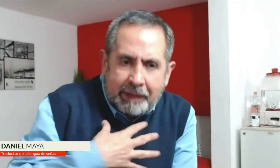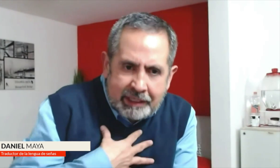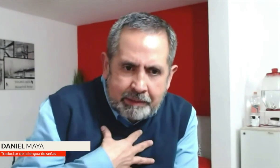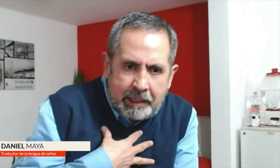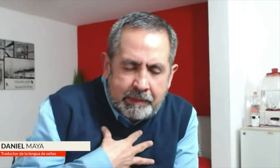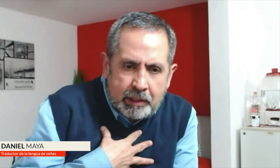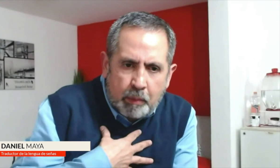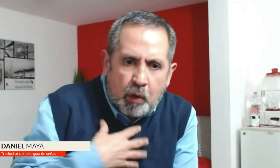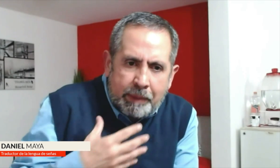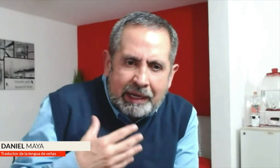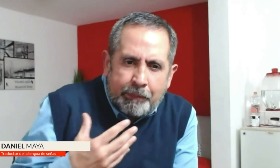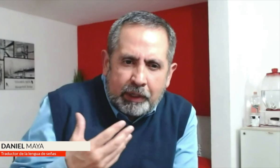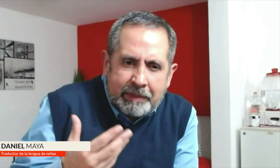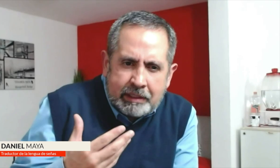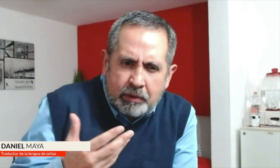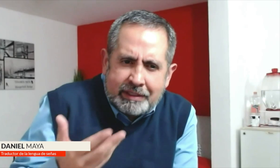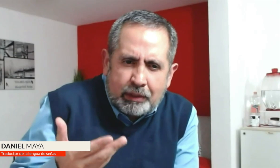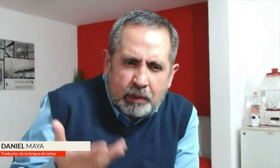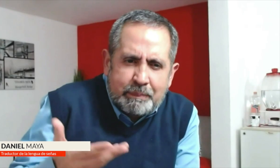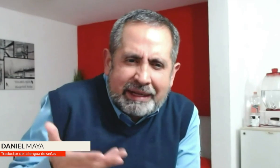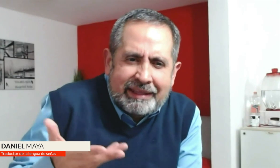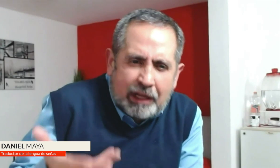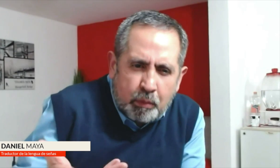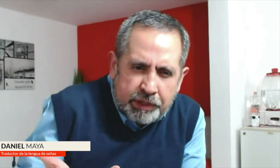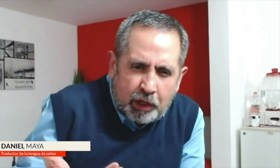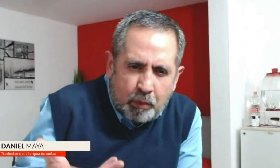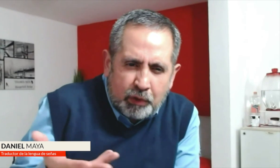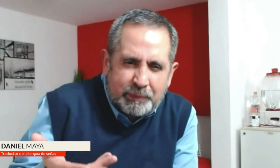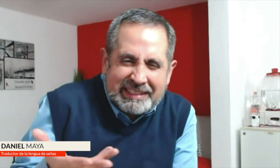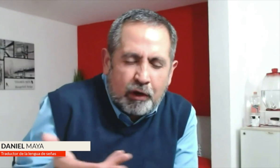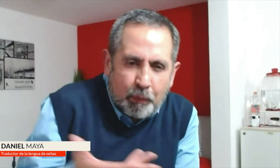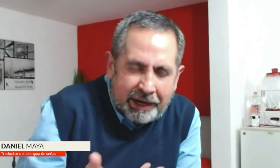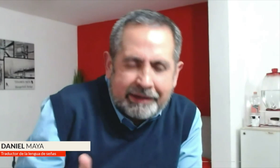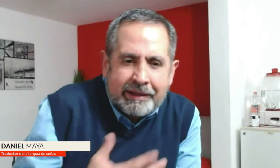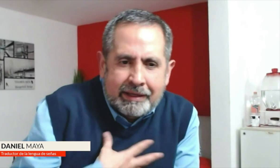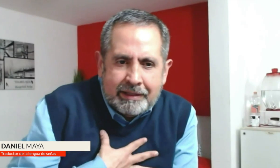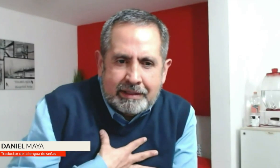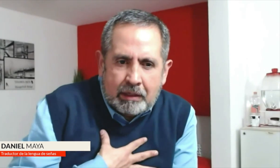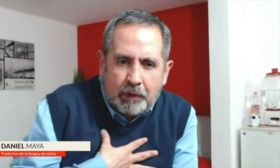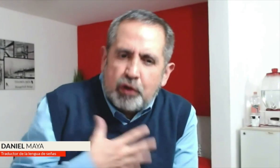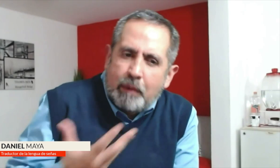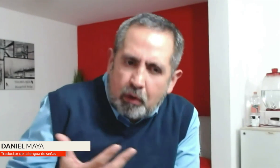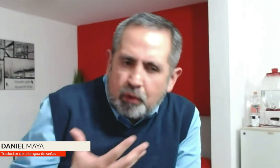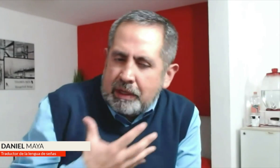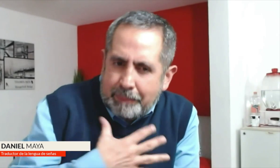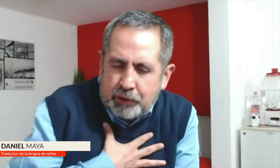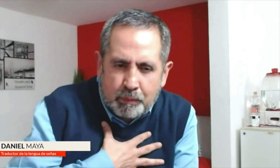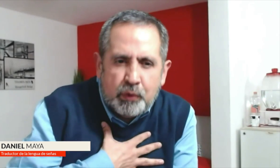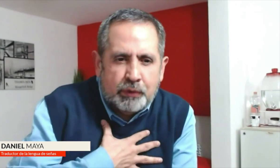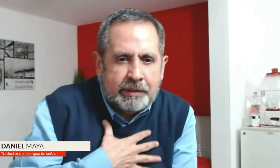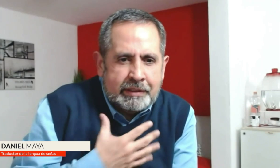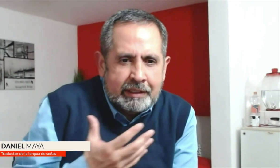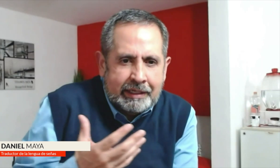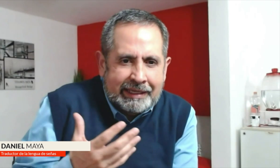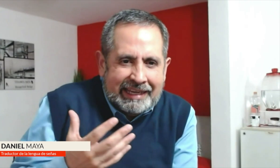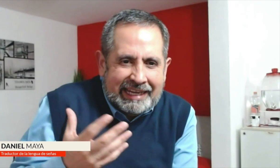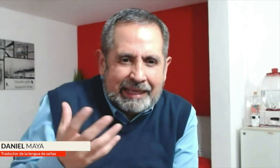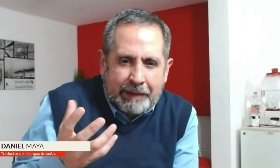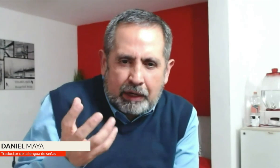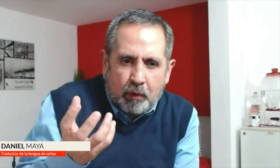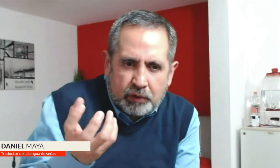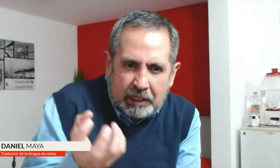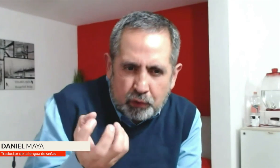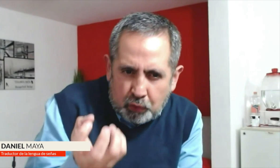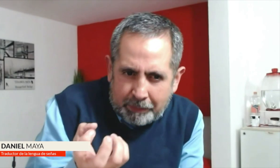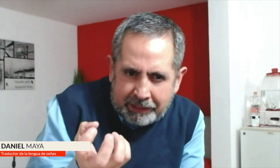Cuando me mandan llamar a mí, no me lo pagan porque me dicen, oye, es que tú eres parte de la comunidad, ¿cómo nos vas a cobrar? Y es algo que yo valoro y aprecio mucho, el